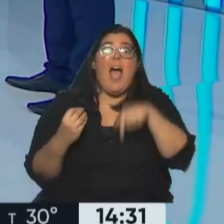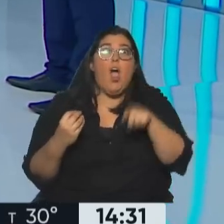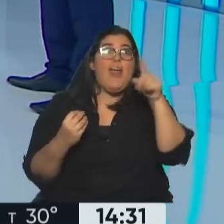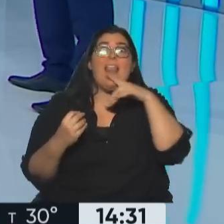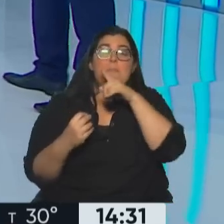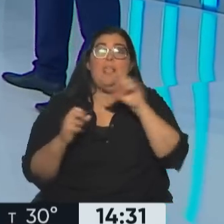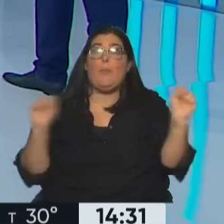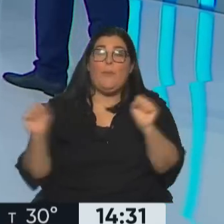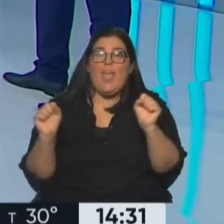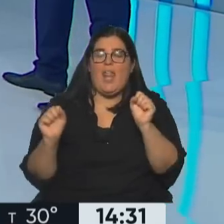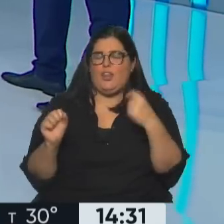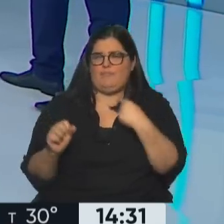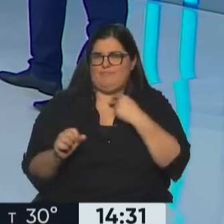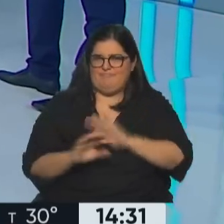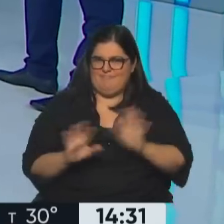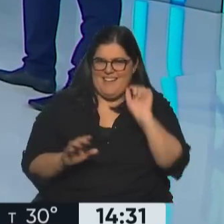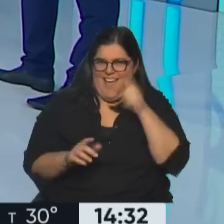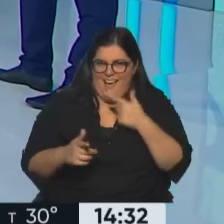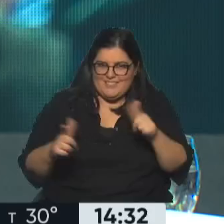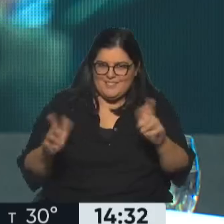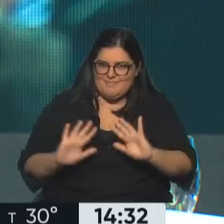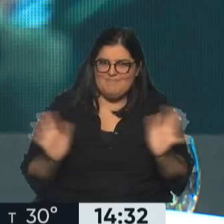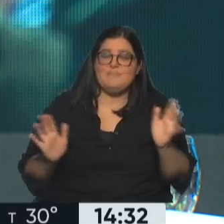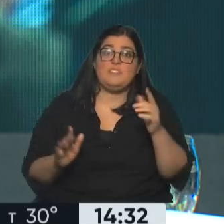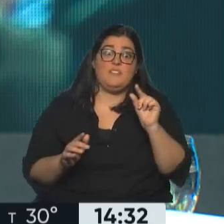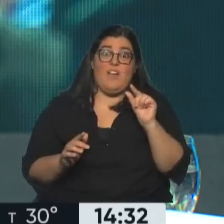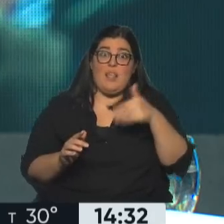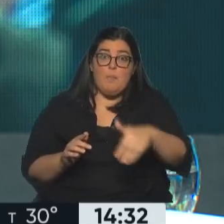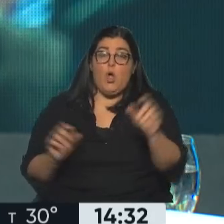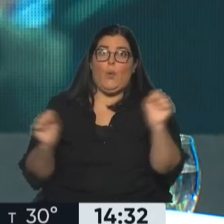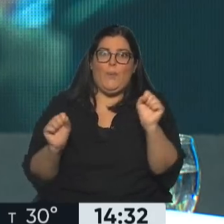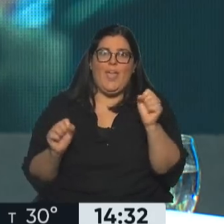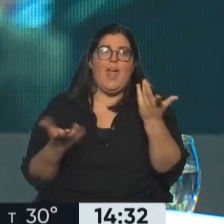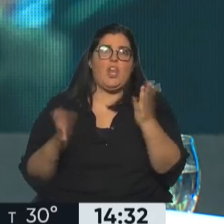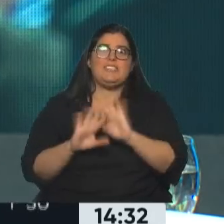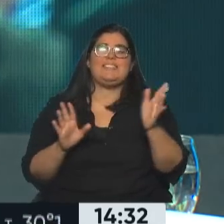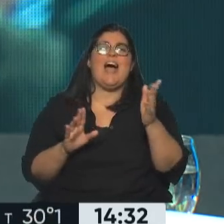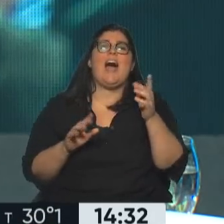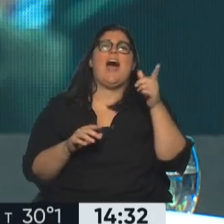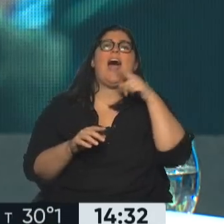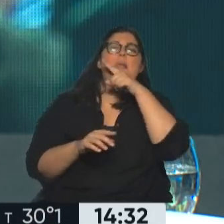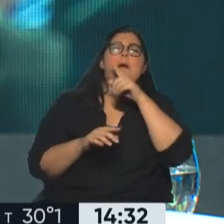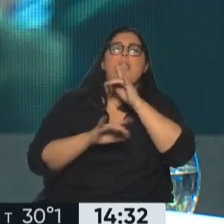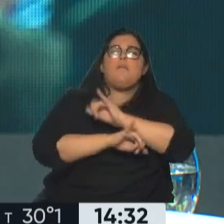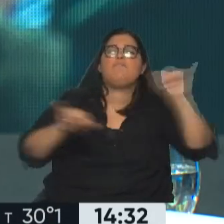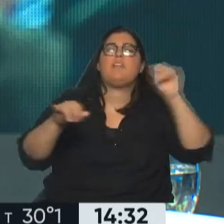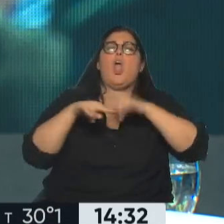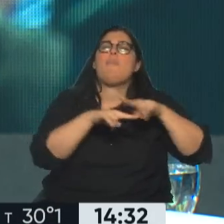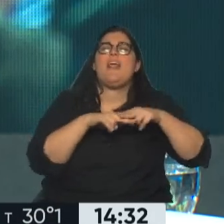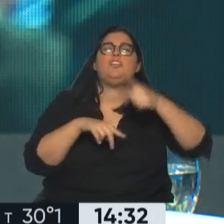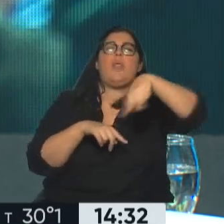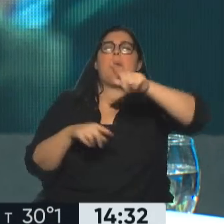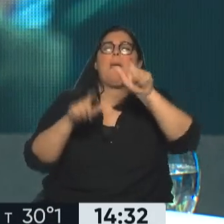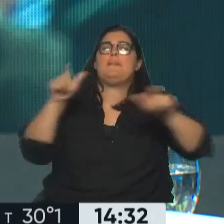muy complicado para suministrar gas, ¿no? Sí, cada vez falta menos para el invierno. Ya las recomendaciones hacia la población para ahorrar precisamente